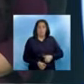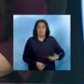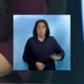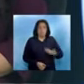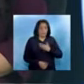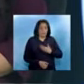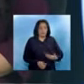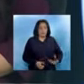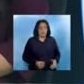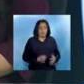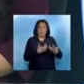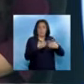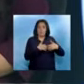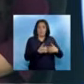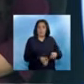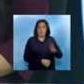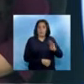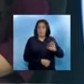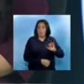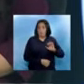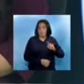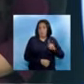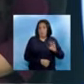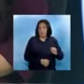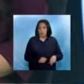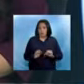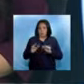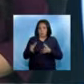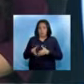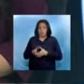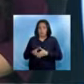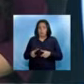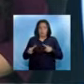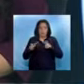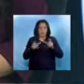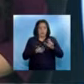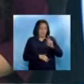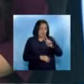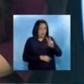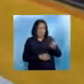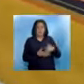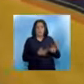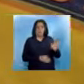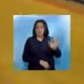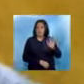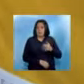la empresa Bacus y Johnson. En exclusiva, un equipo de Latina fue testigo de su emotiva despedida.